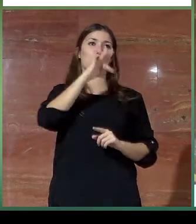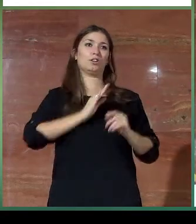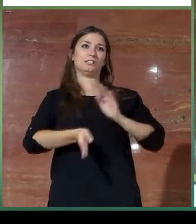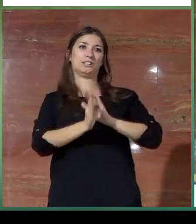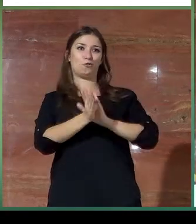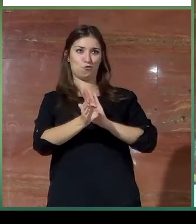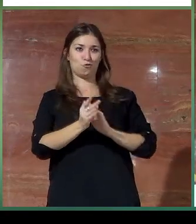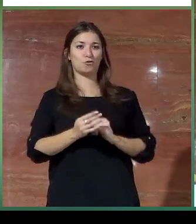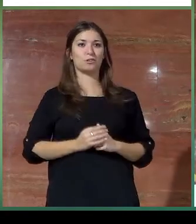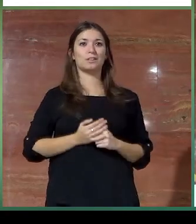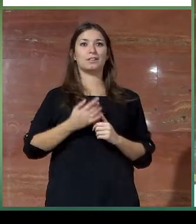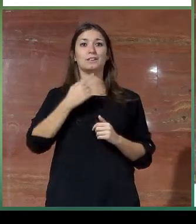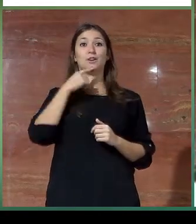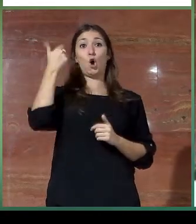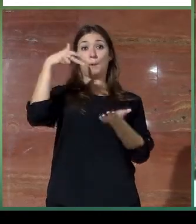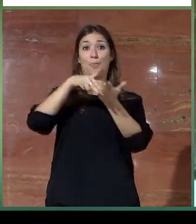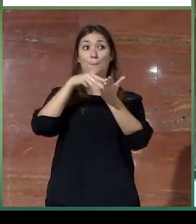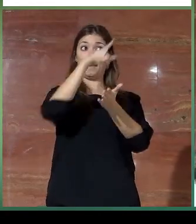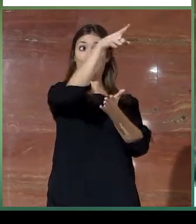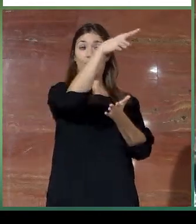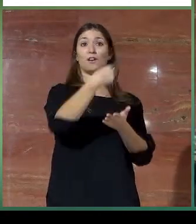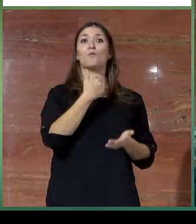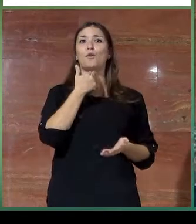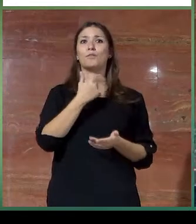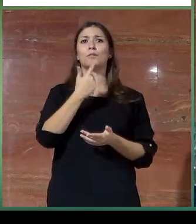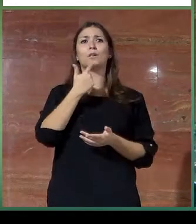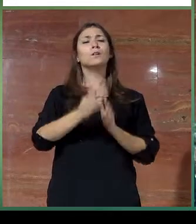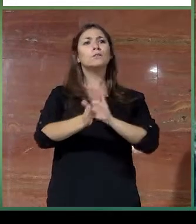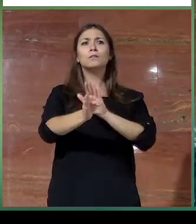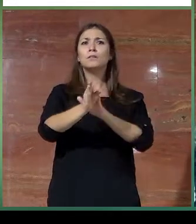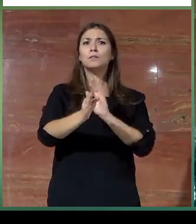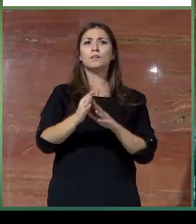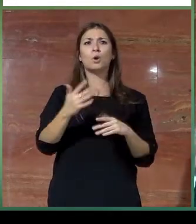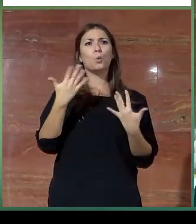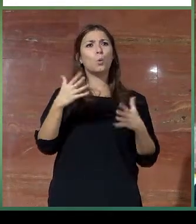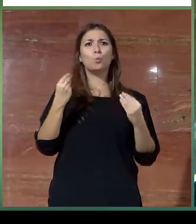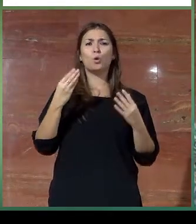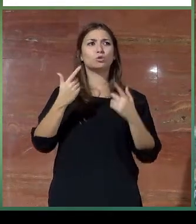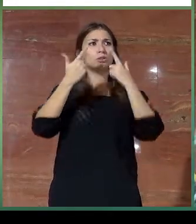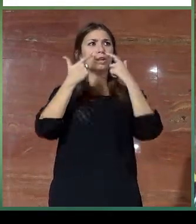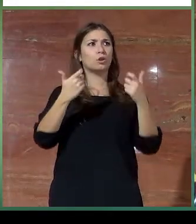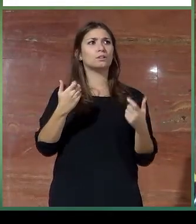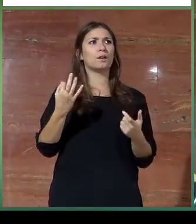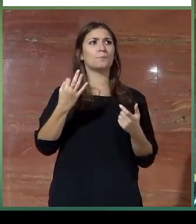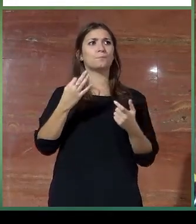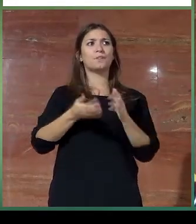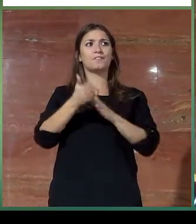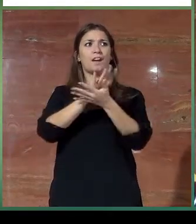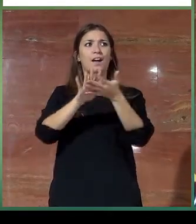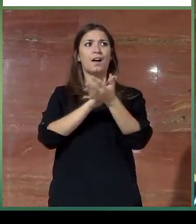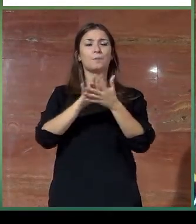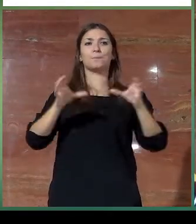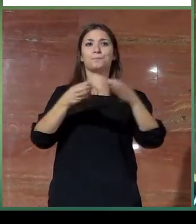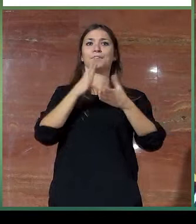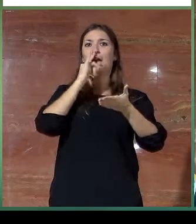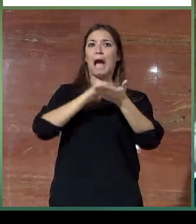mesa, desde mi punto de vista, yo creo que se está intentando cargar mucho las tintas, por lo que estoy viendo, hacia el colectivo de arquitectos o